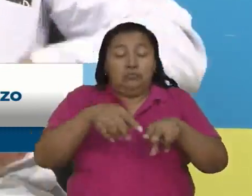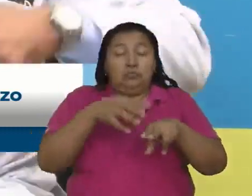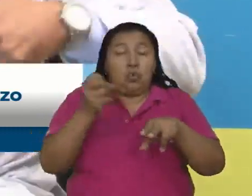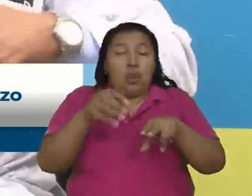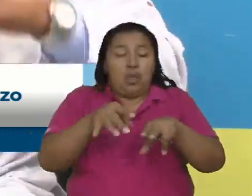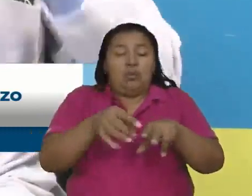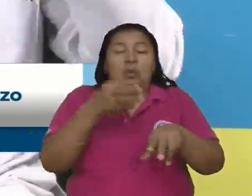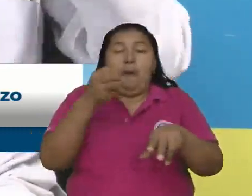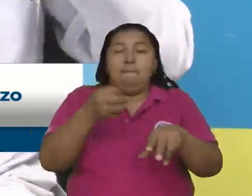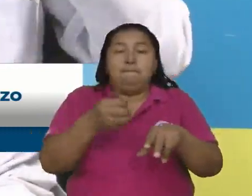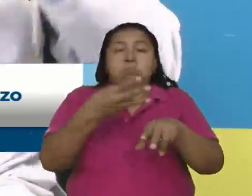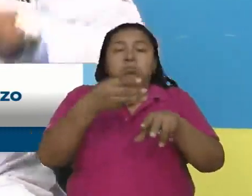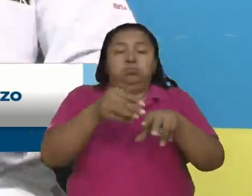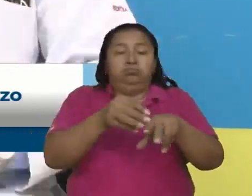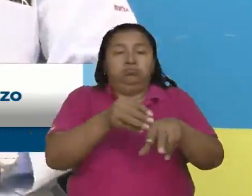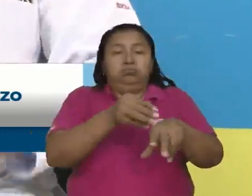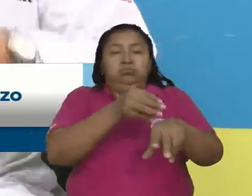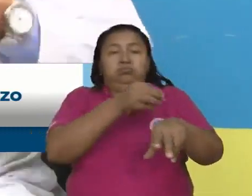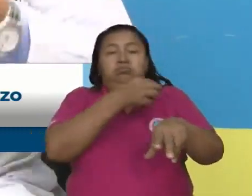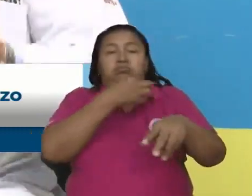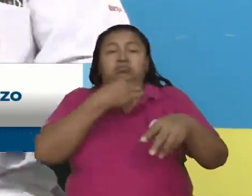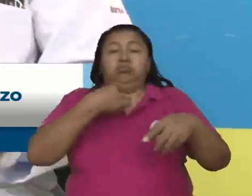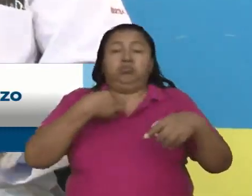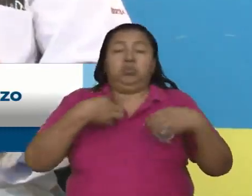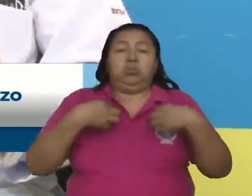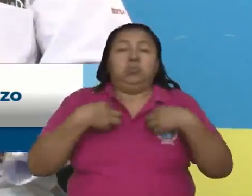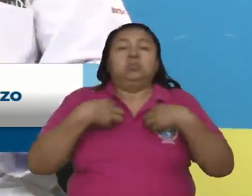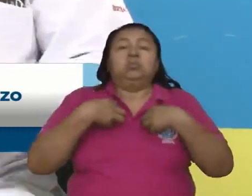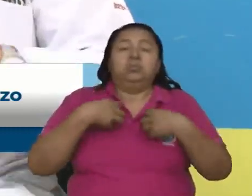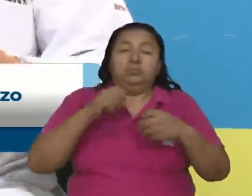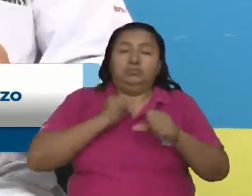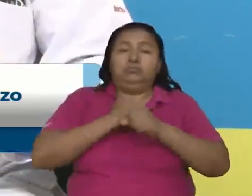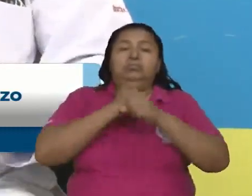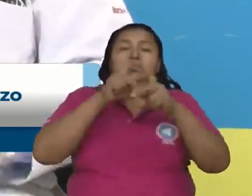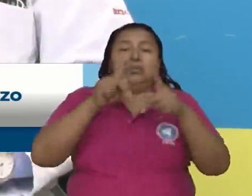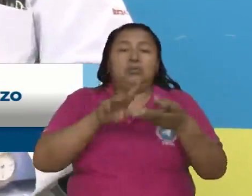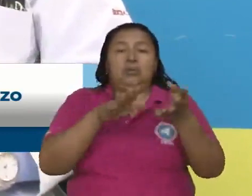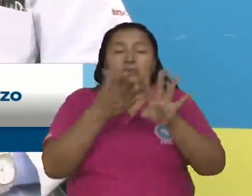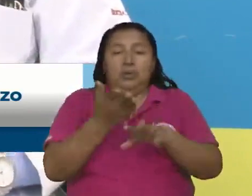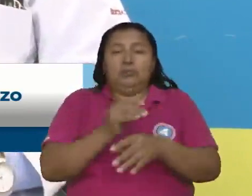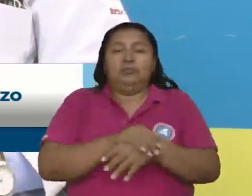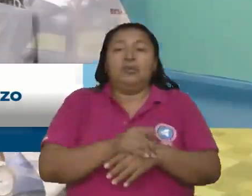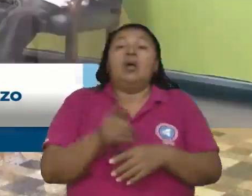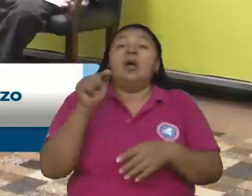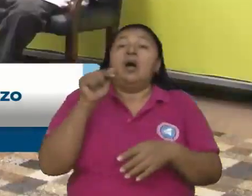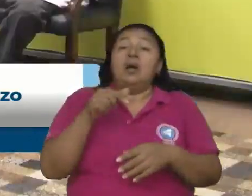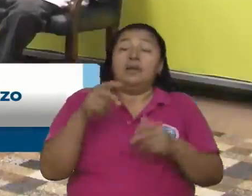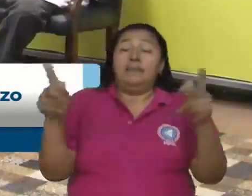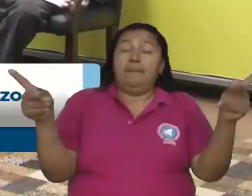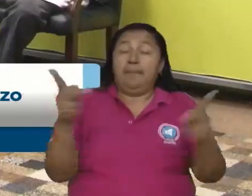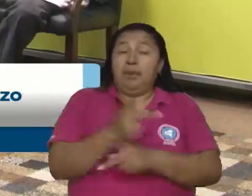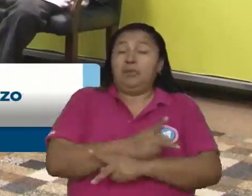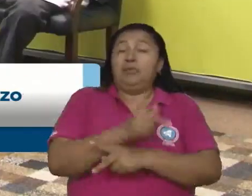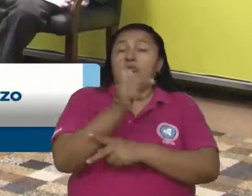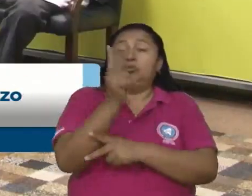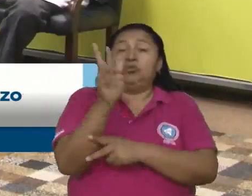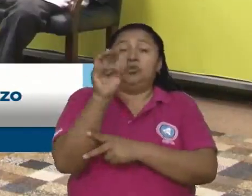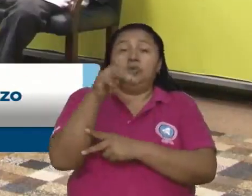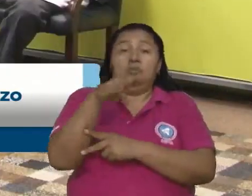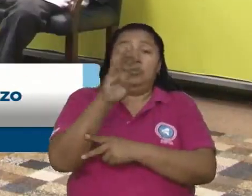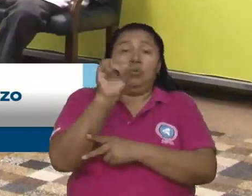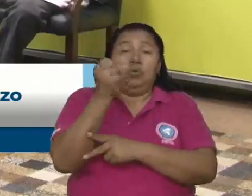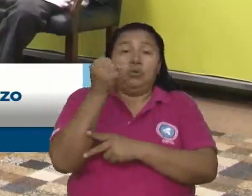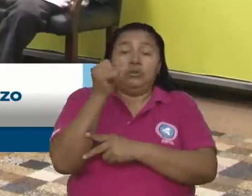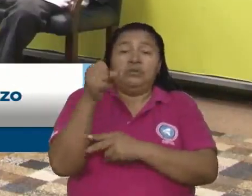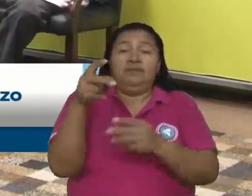viaja a la circulación, se enclava en los pulmones y los pacientes fallecen cuando son masivas. Es una consecuencia más grave de la trombosis venosa profunda.